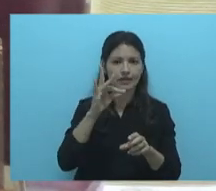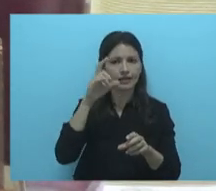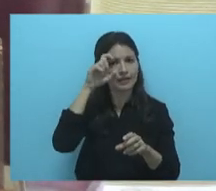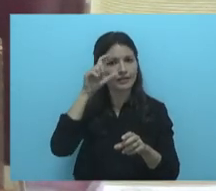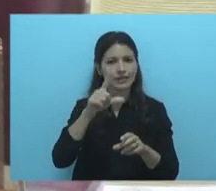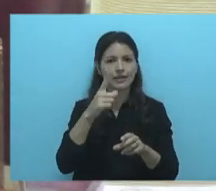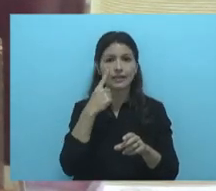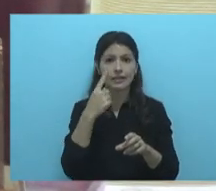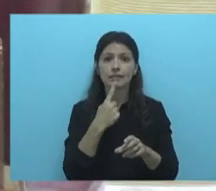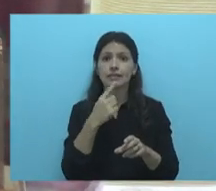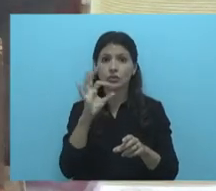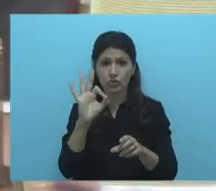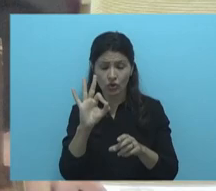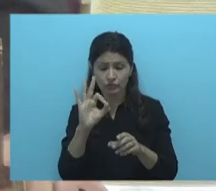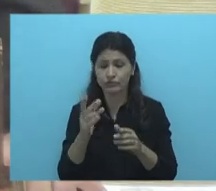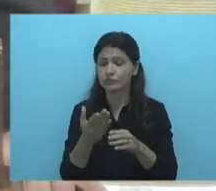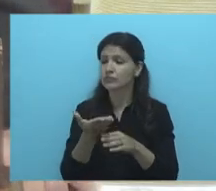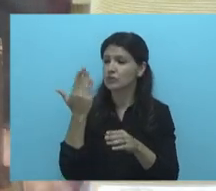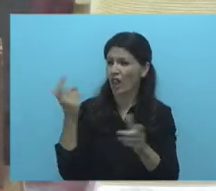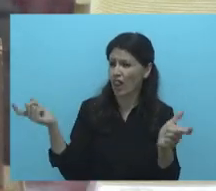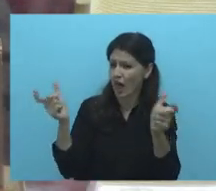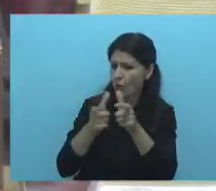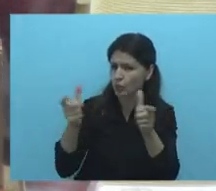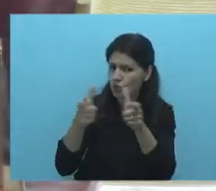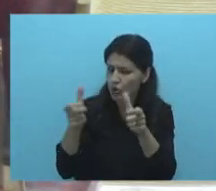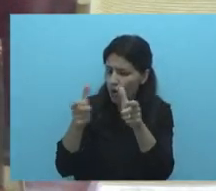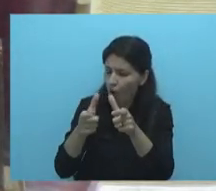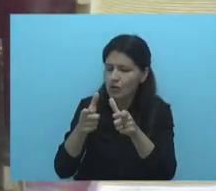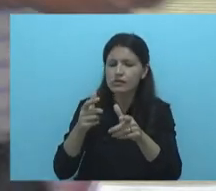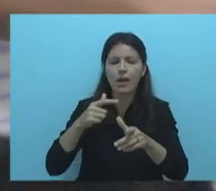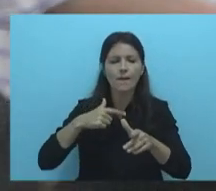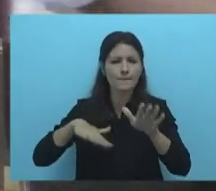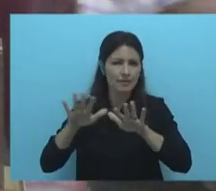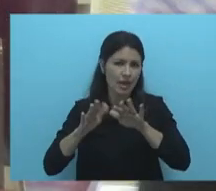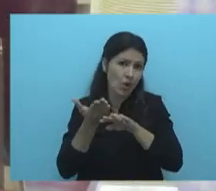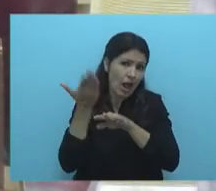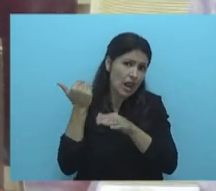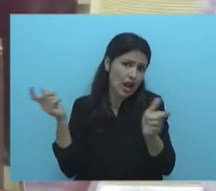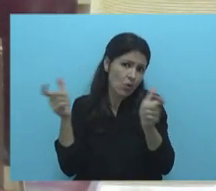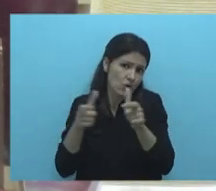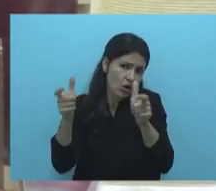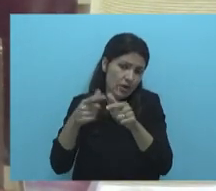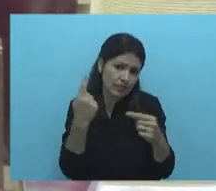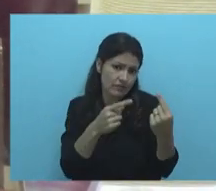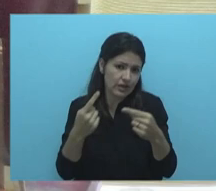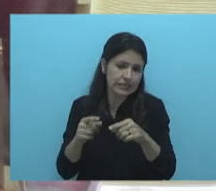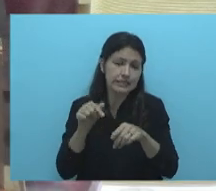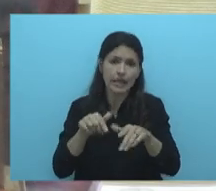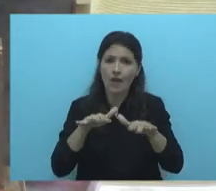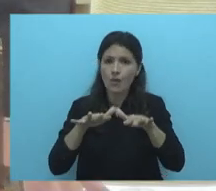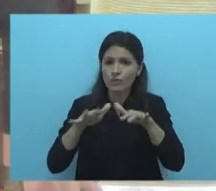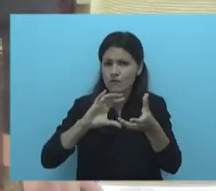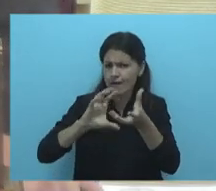que han participado de esas audiencias. De verdad que esta es una